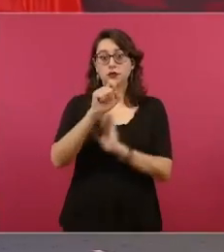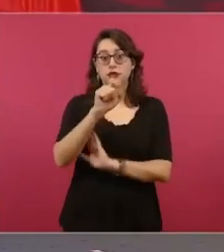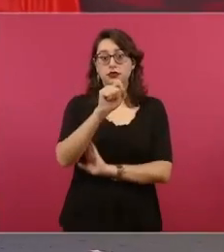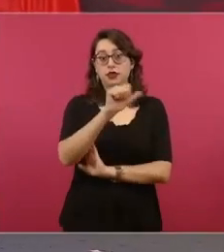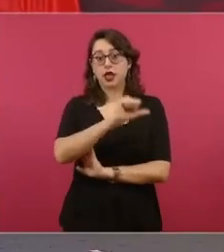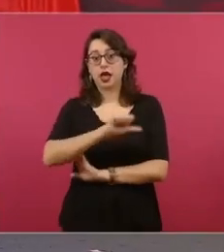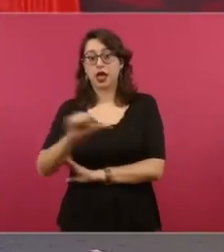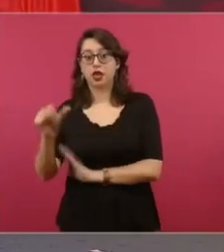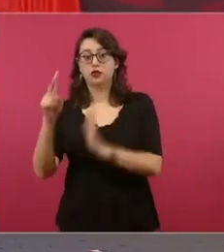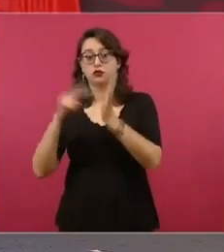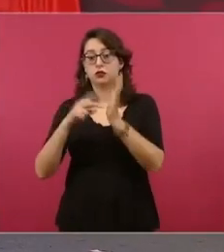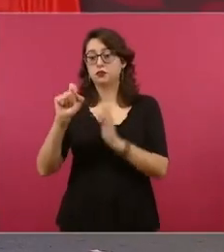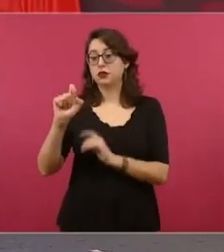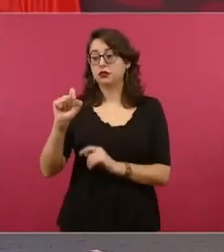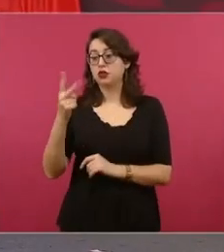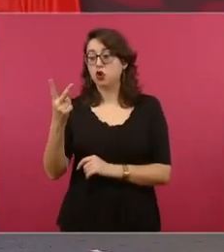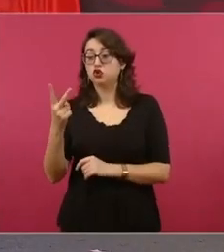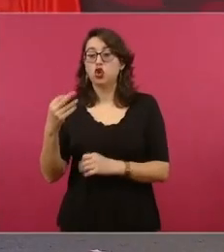11%,